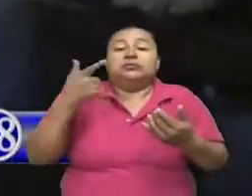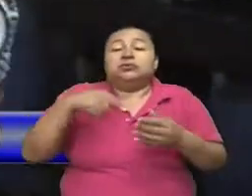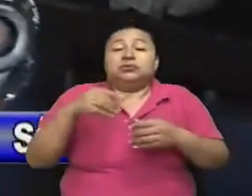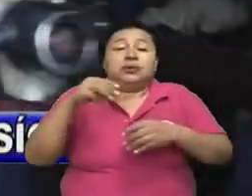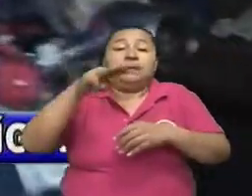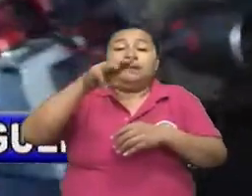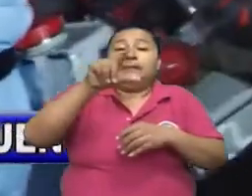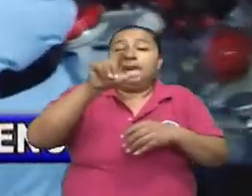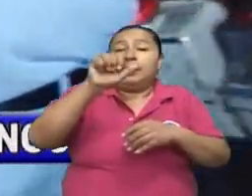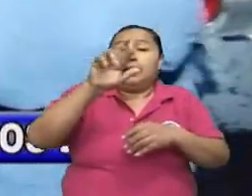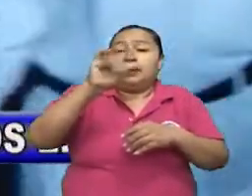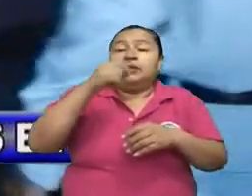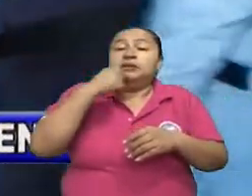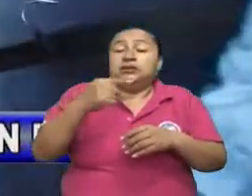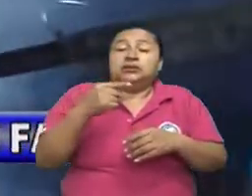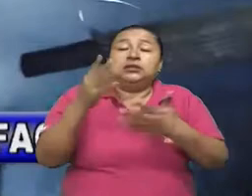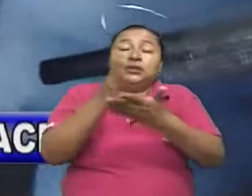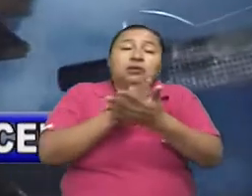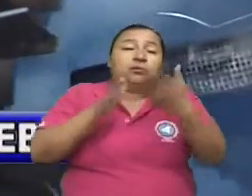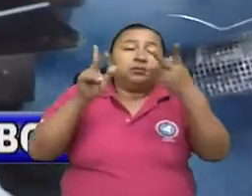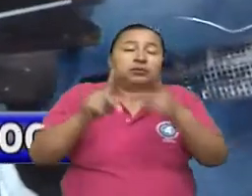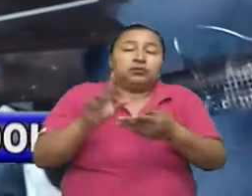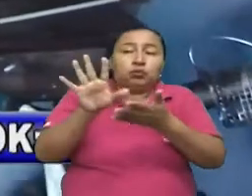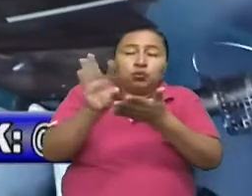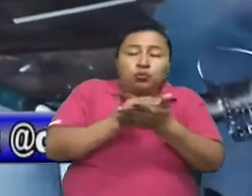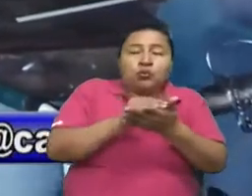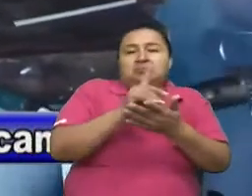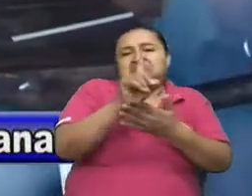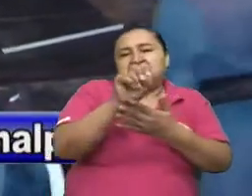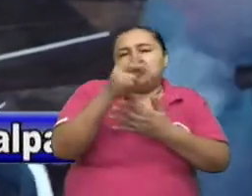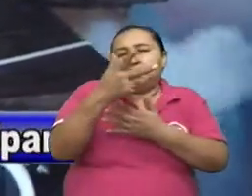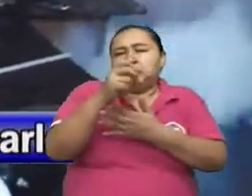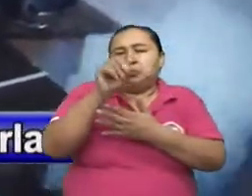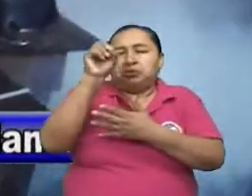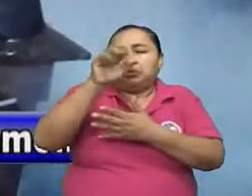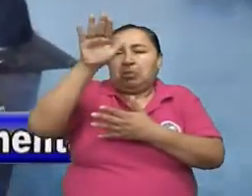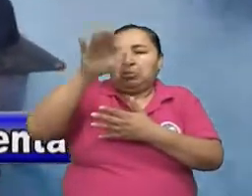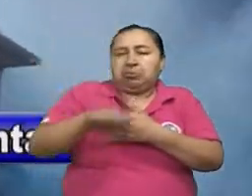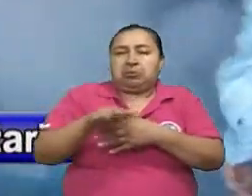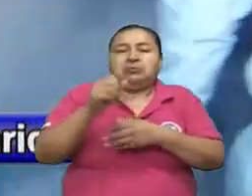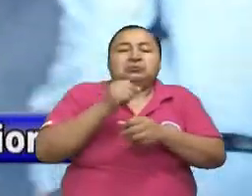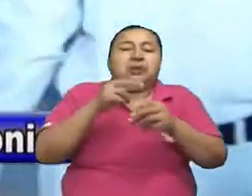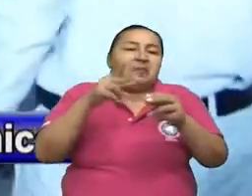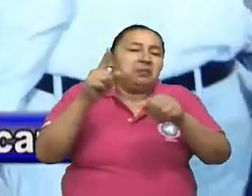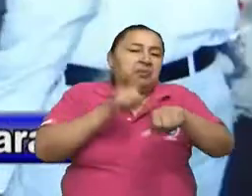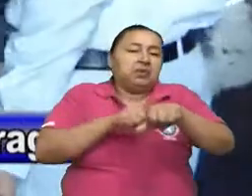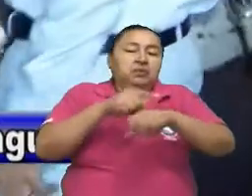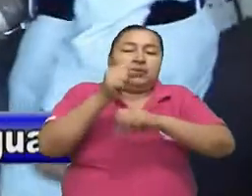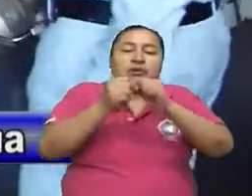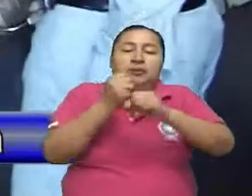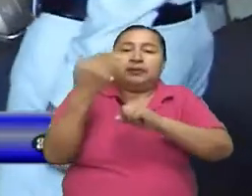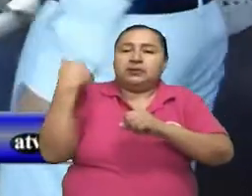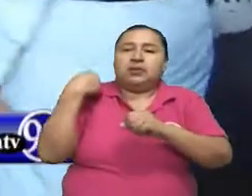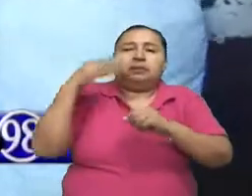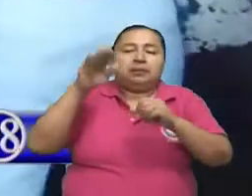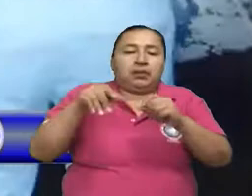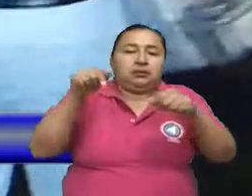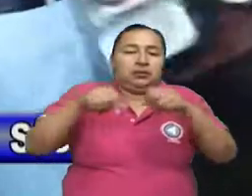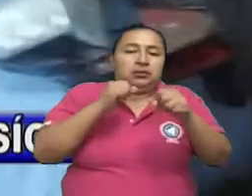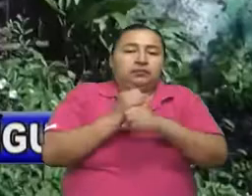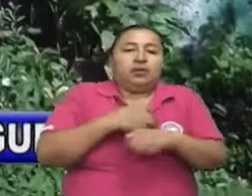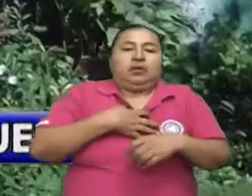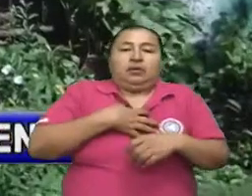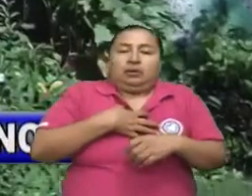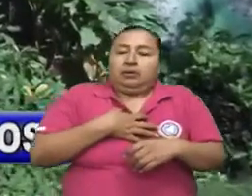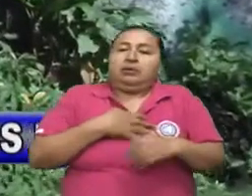malaria, explicó que los casos de contagio bajaron en un 18% en comparación al mismo periodo del año pasado. Los de